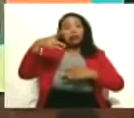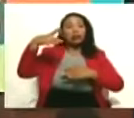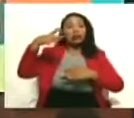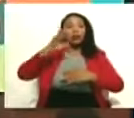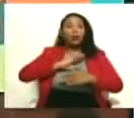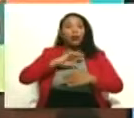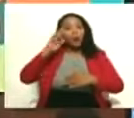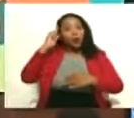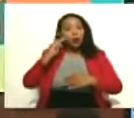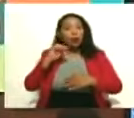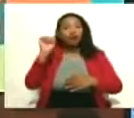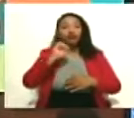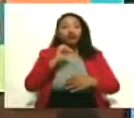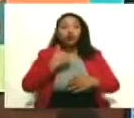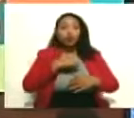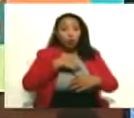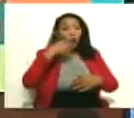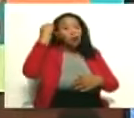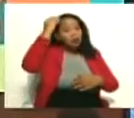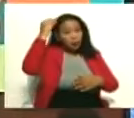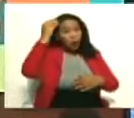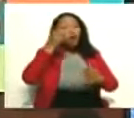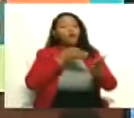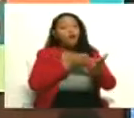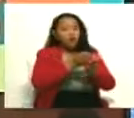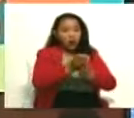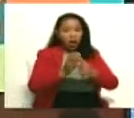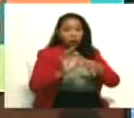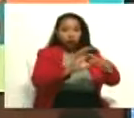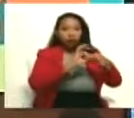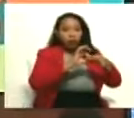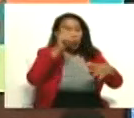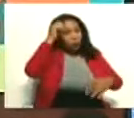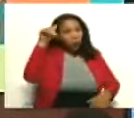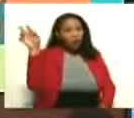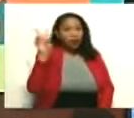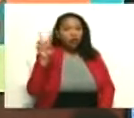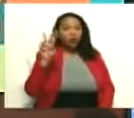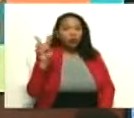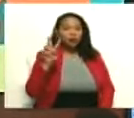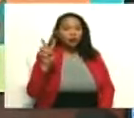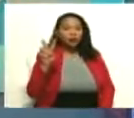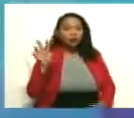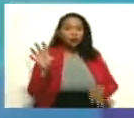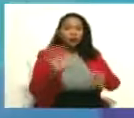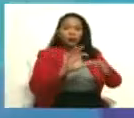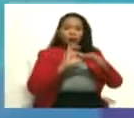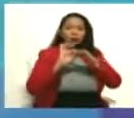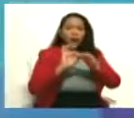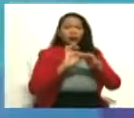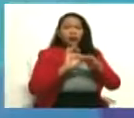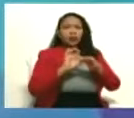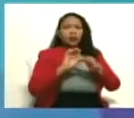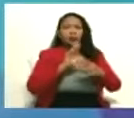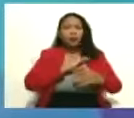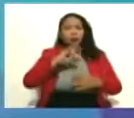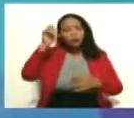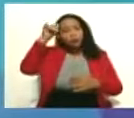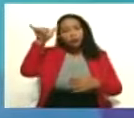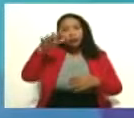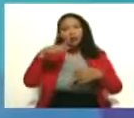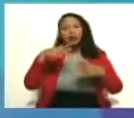bueno, nosotros creemos firmemente en la unidad del pueblo de Venezuela. La unidad de nuestro pueblo por encima